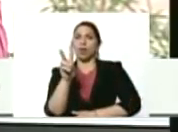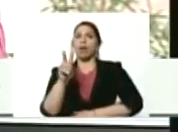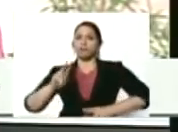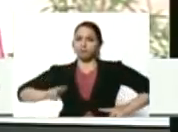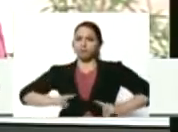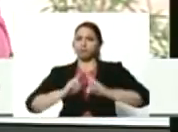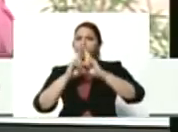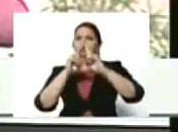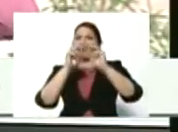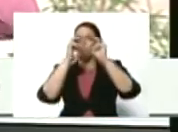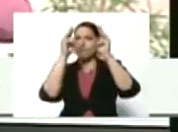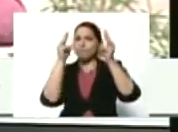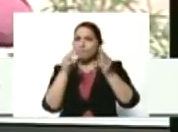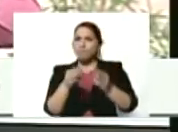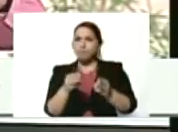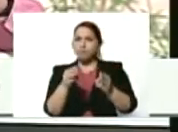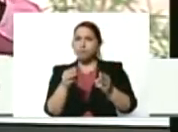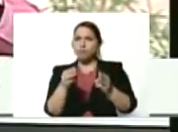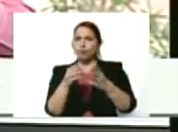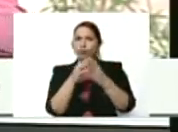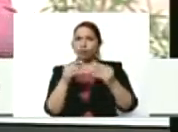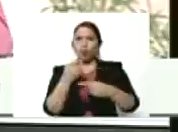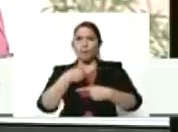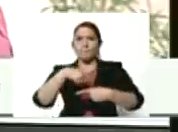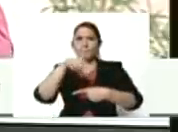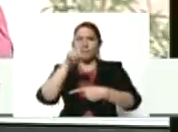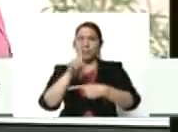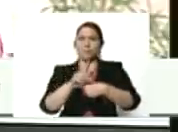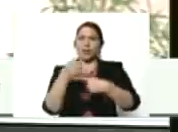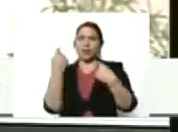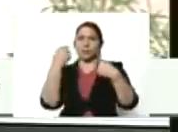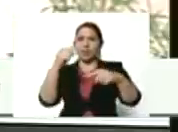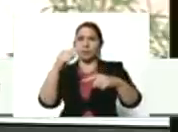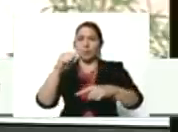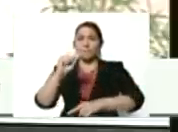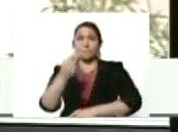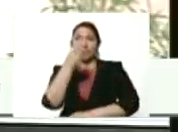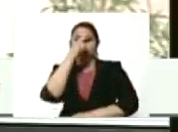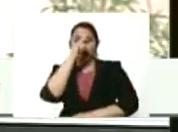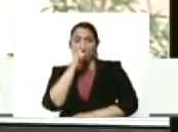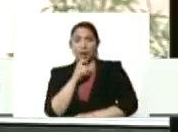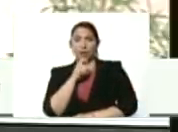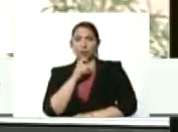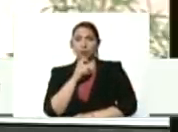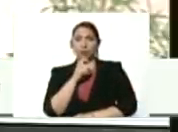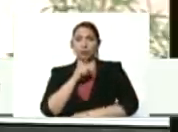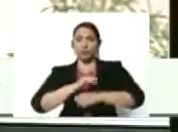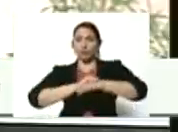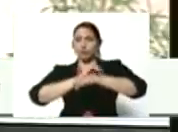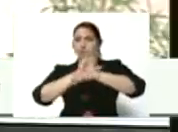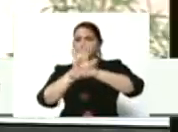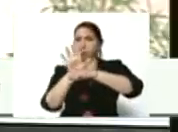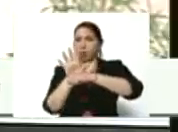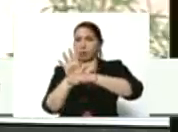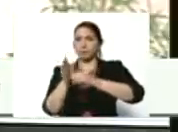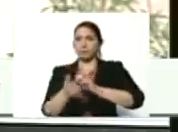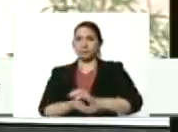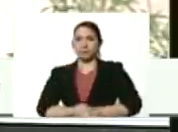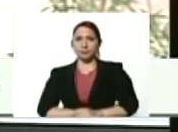método en toda esta primera etapa, en el primer año de la COVID-19,